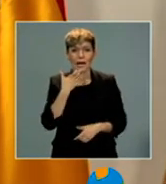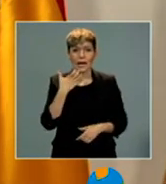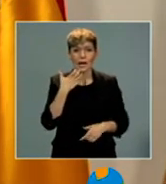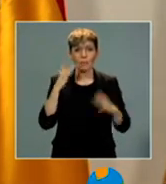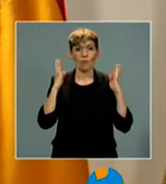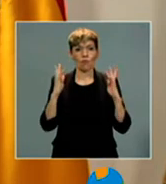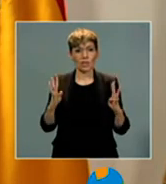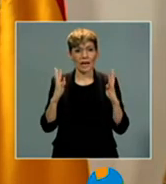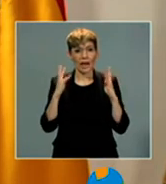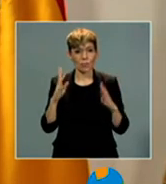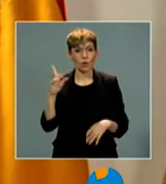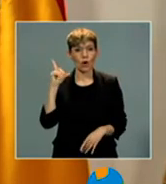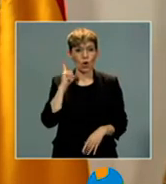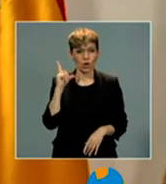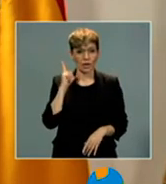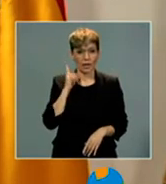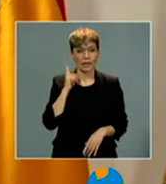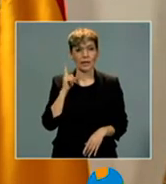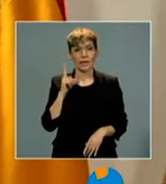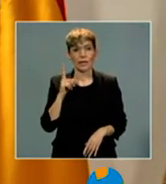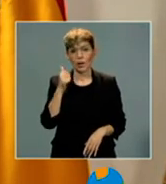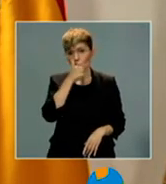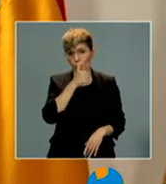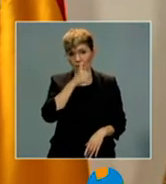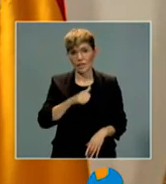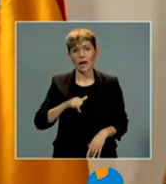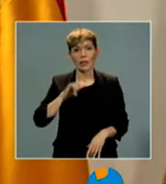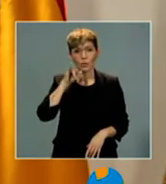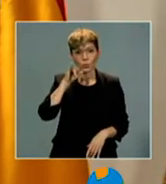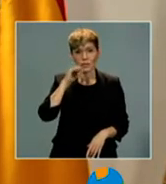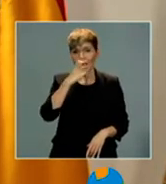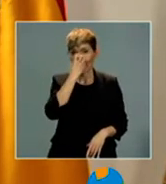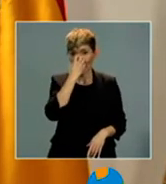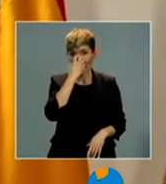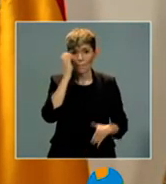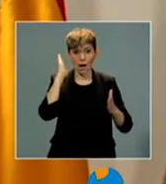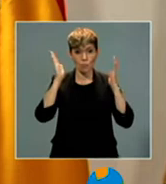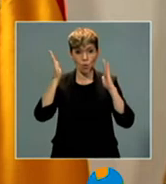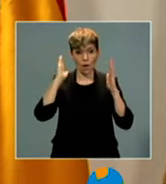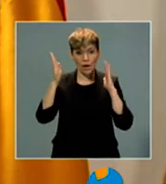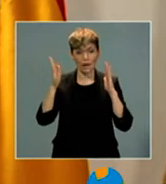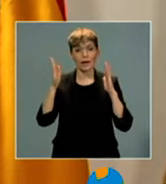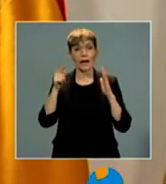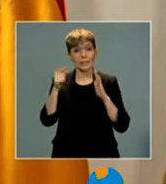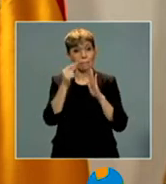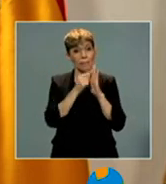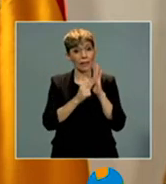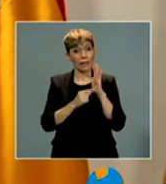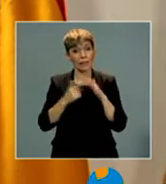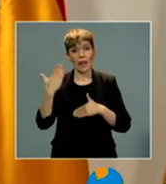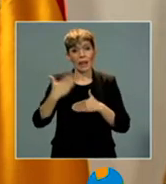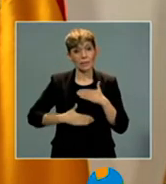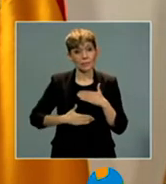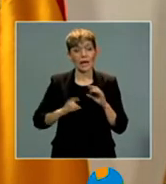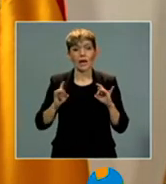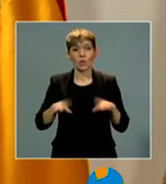Álamo, Lorquí, Jumilla, Ceutí, Alhama y Mula, se aplicarán las medidas restrictivas acordadas para el